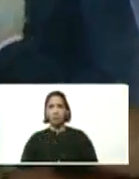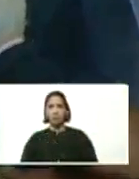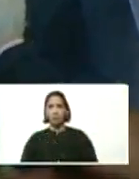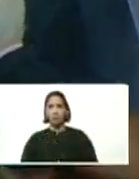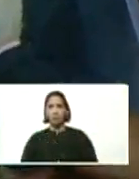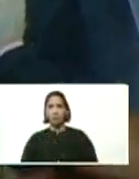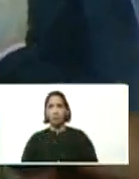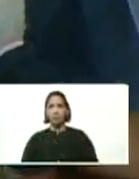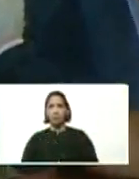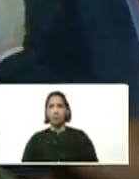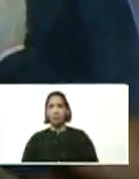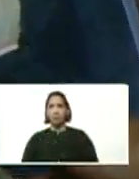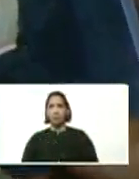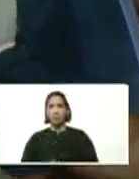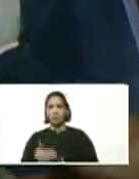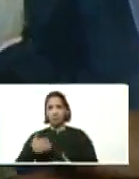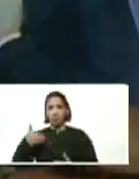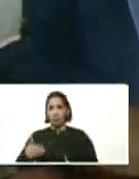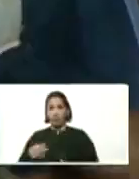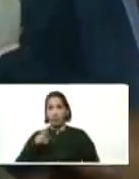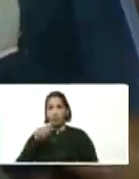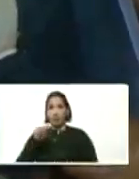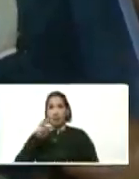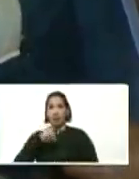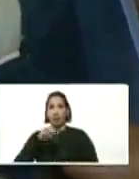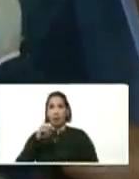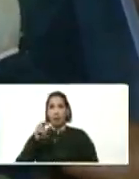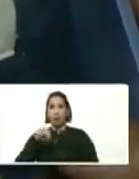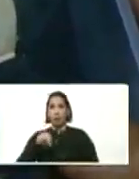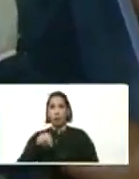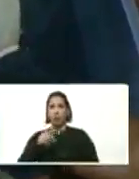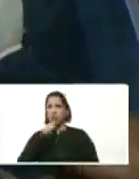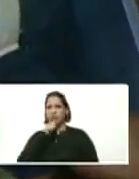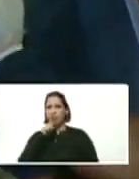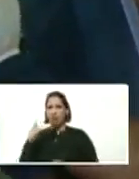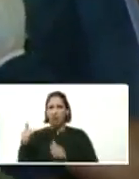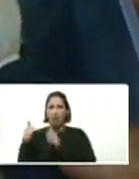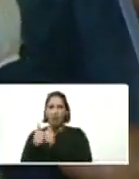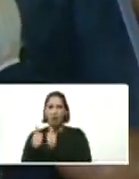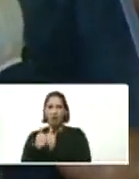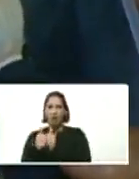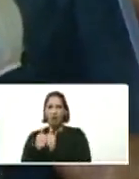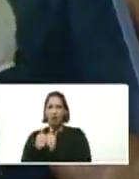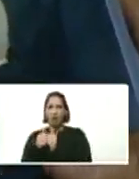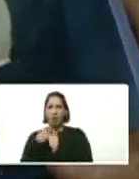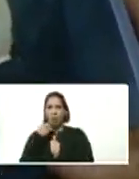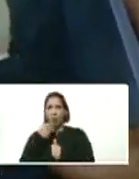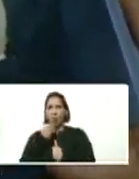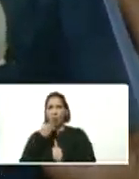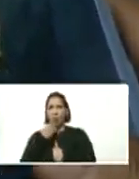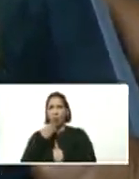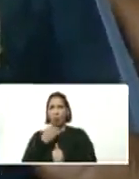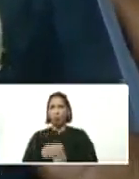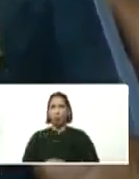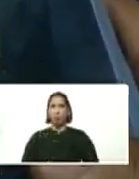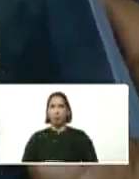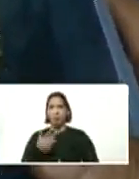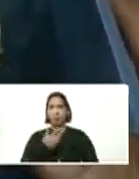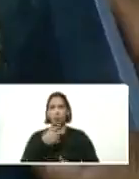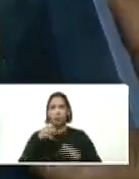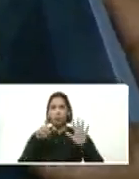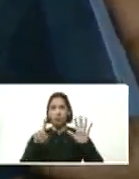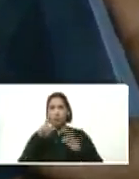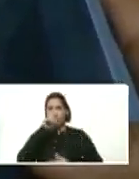Ramón J. Velázquez de espalda. ¿Y quién está al lado? Ese muchachón de 36